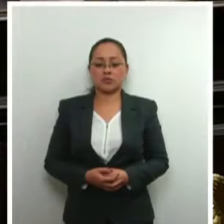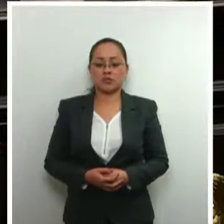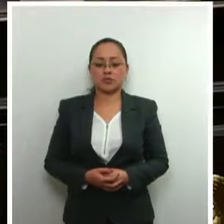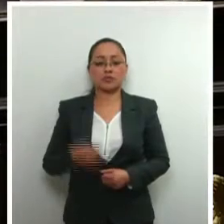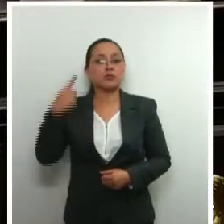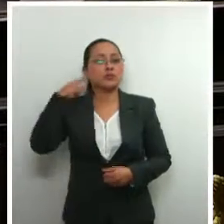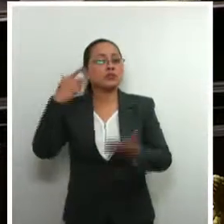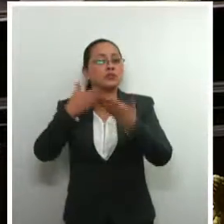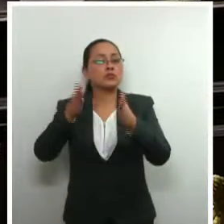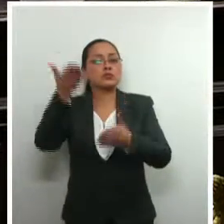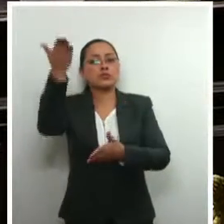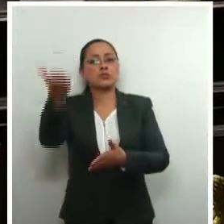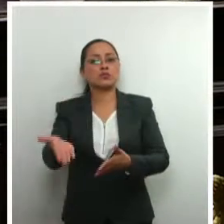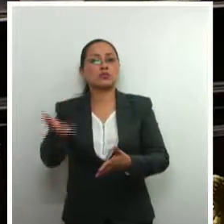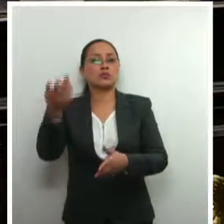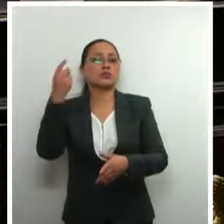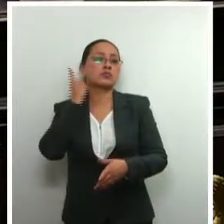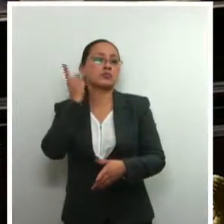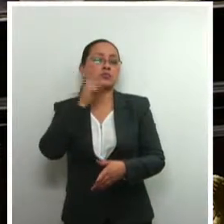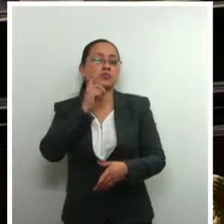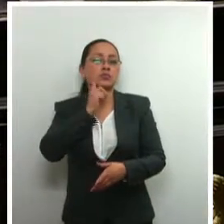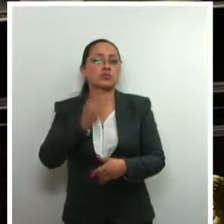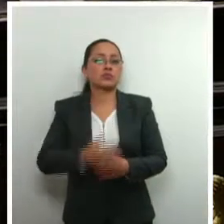Sonido de la diputada.